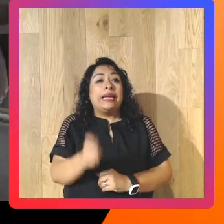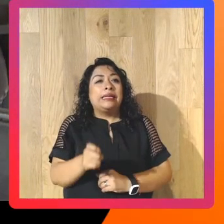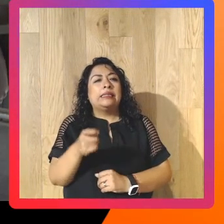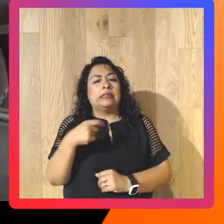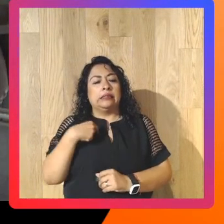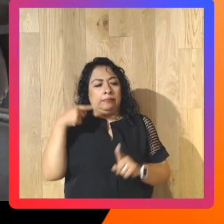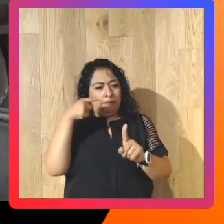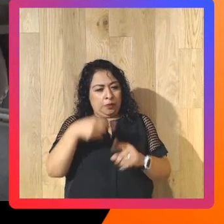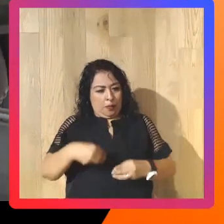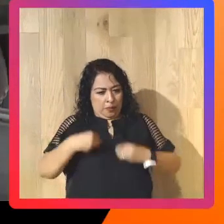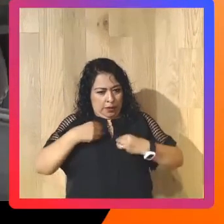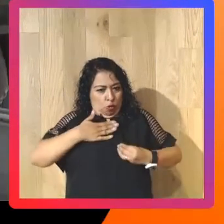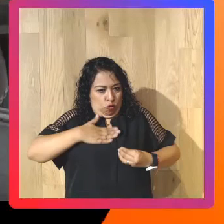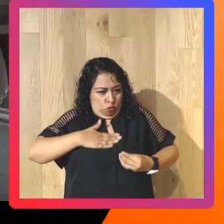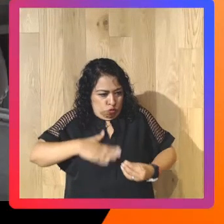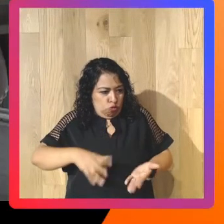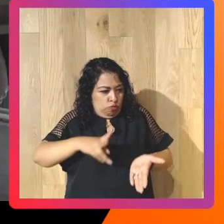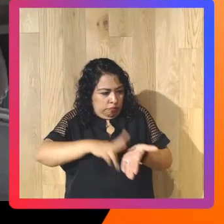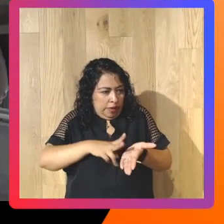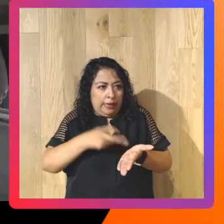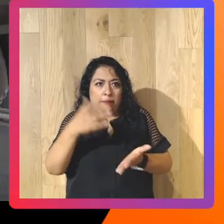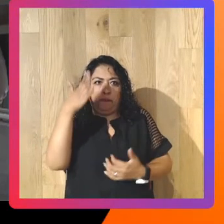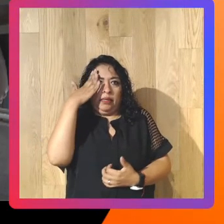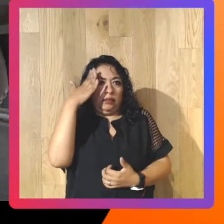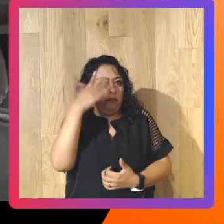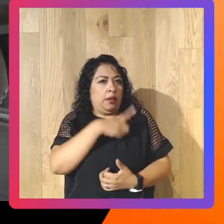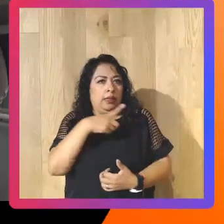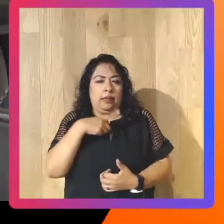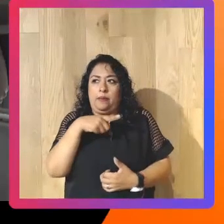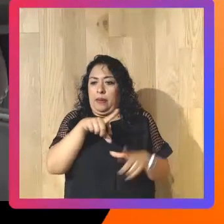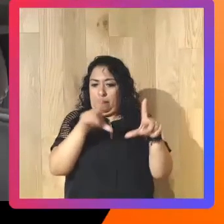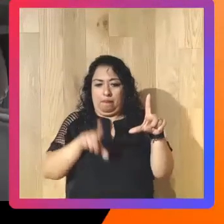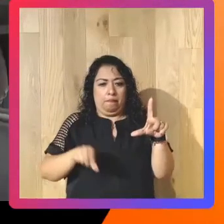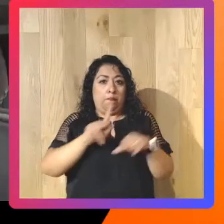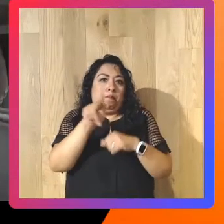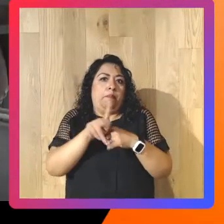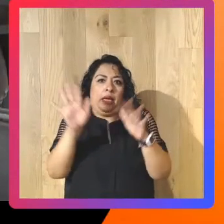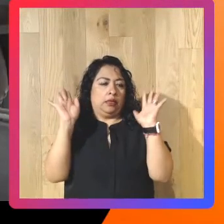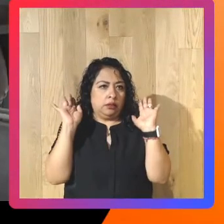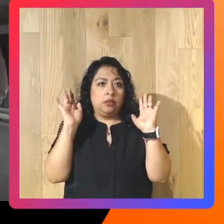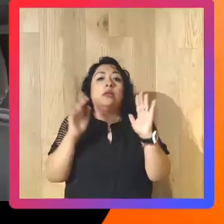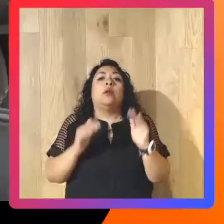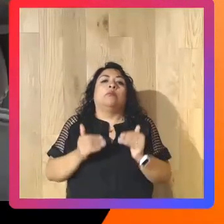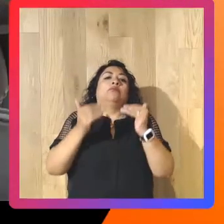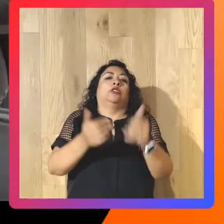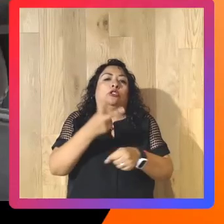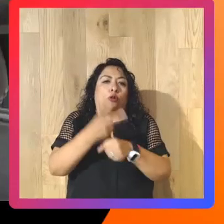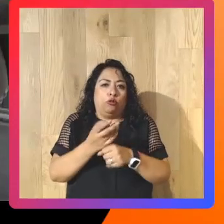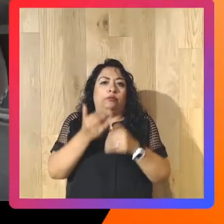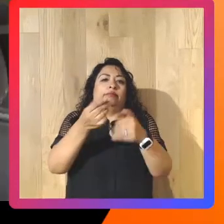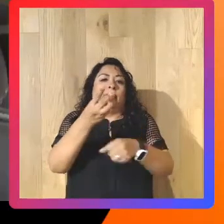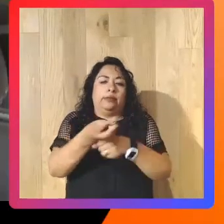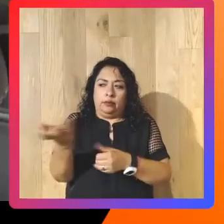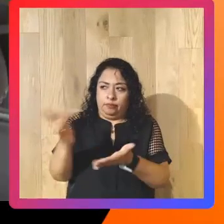ese tema, vida digna, es lo principal que tiene que tener primero un país si quiere seguir al siguiente paso.